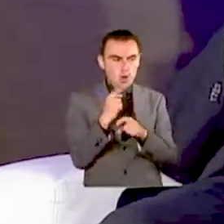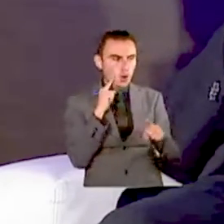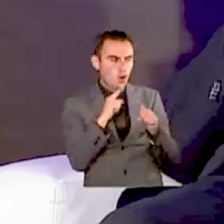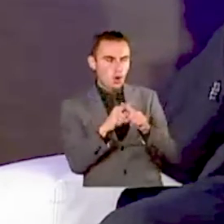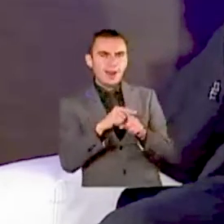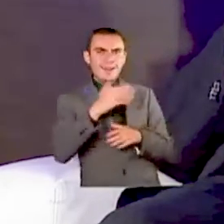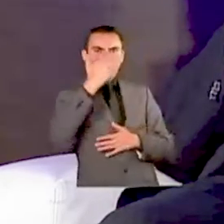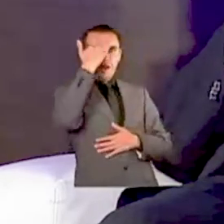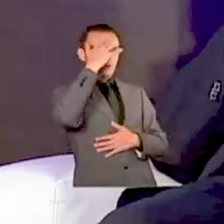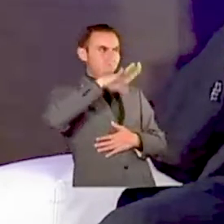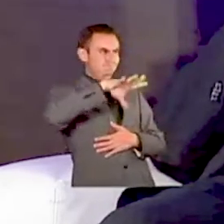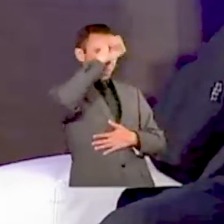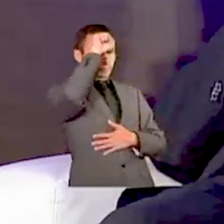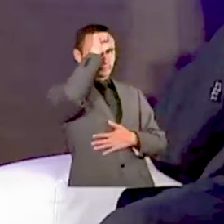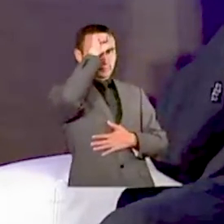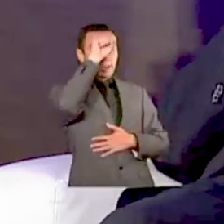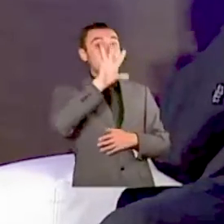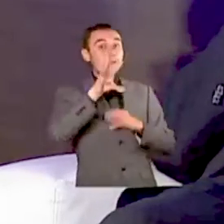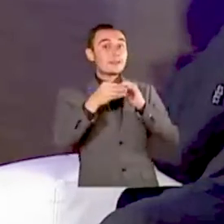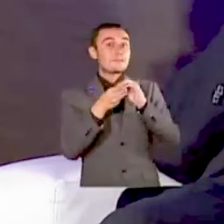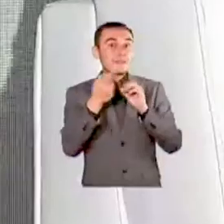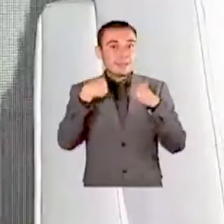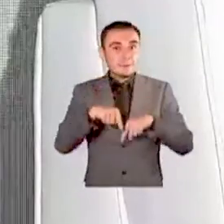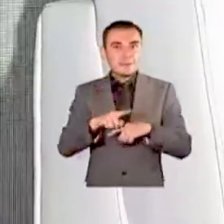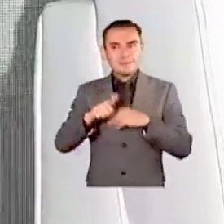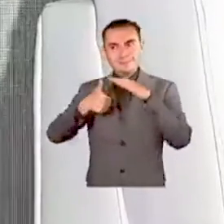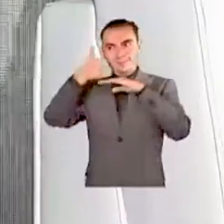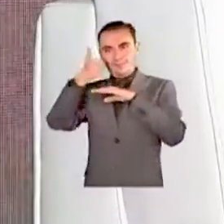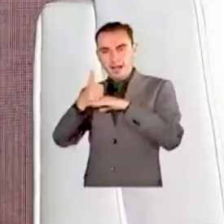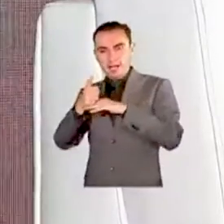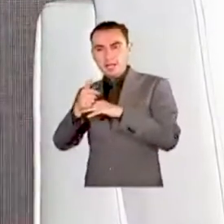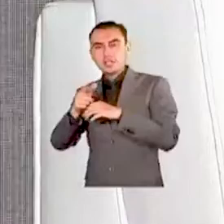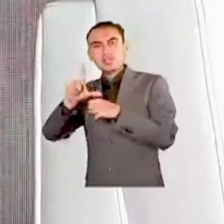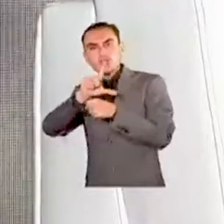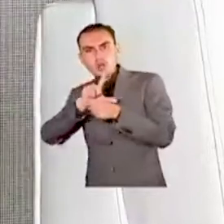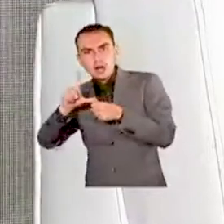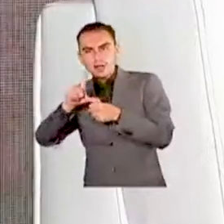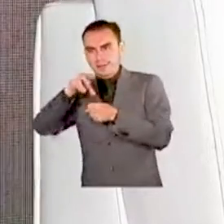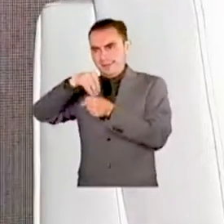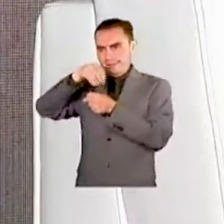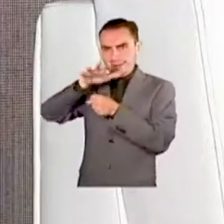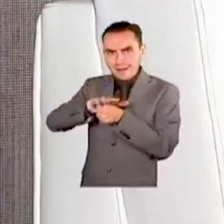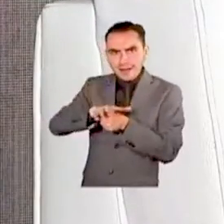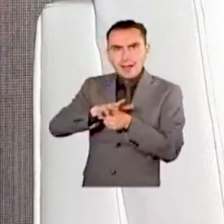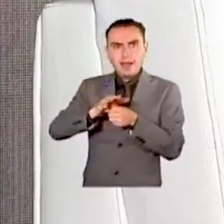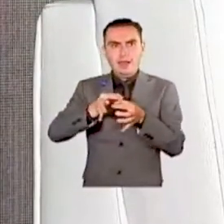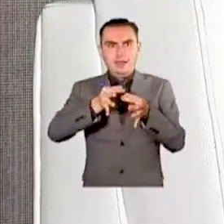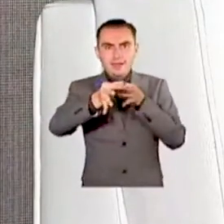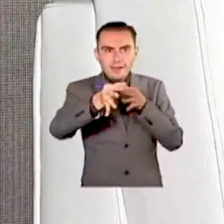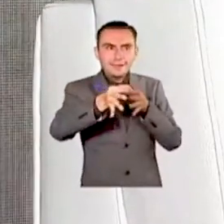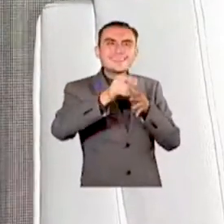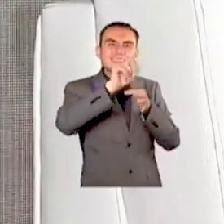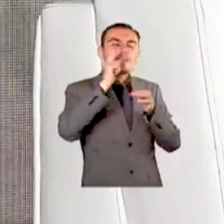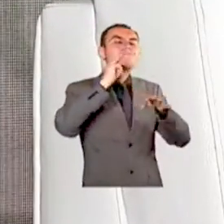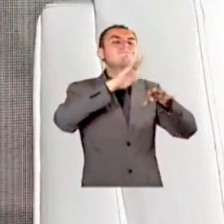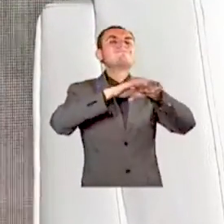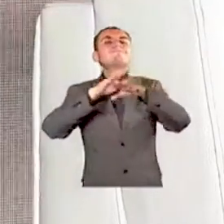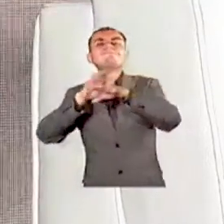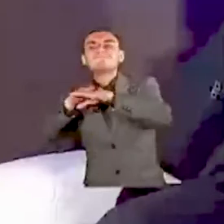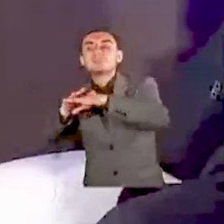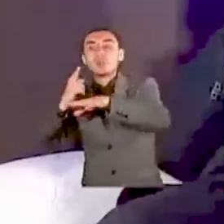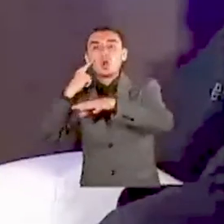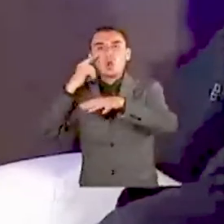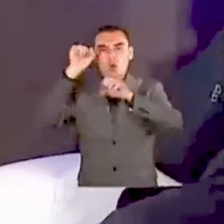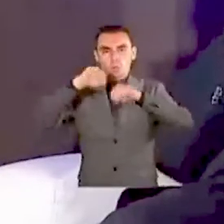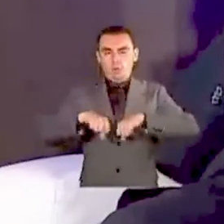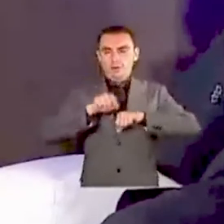conocimiento, pero también trascendiendo hasta las autoridades locales, departamentales y nacionales para que haya propuestas muy claras, muy concretas,